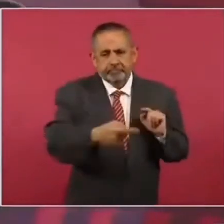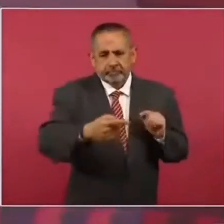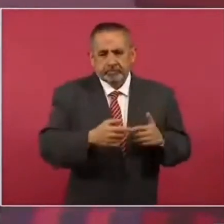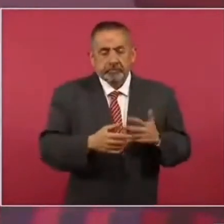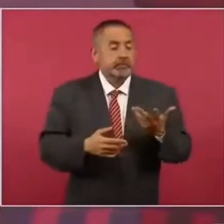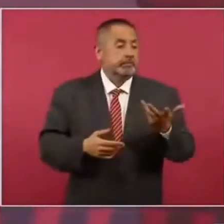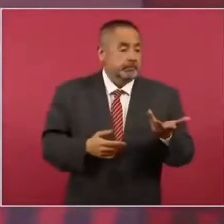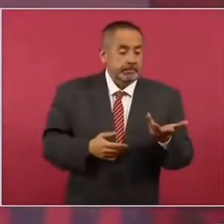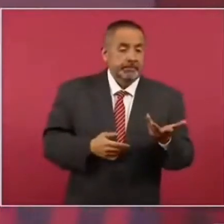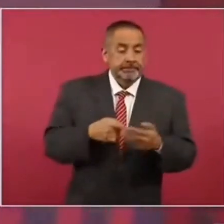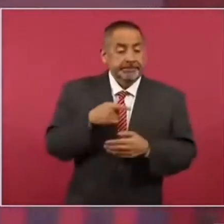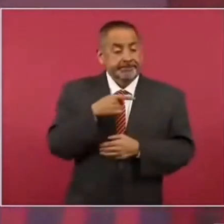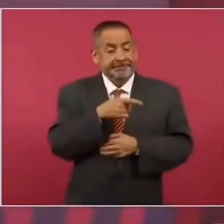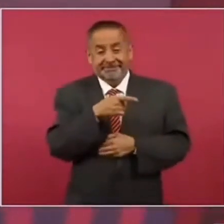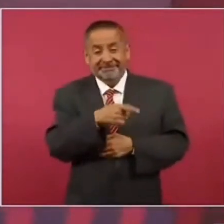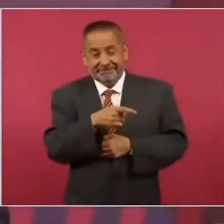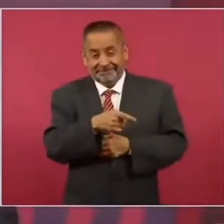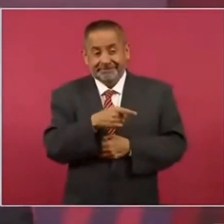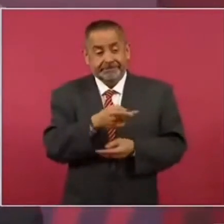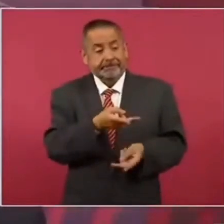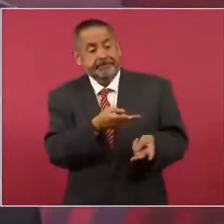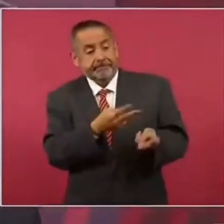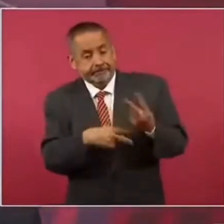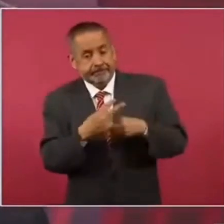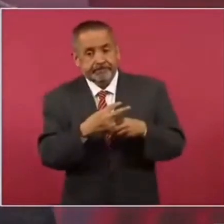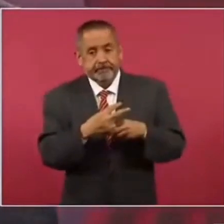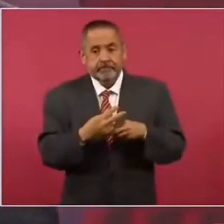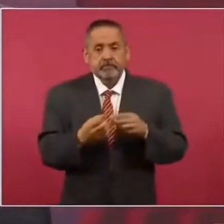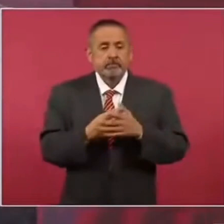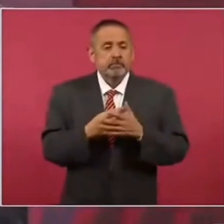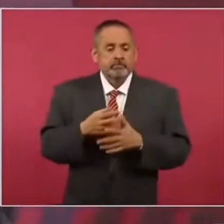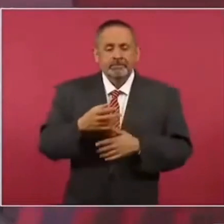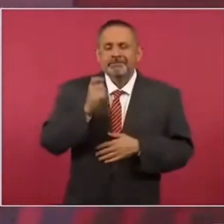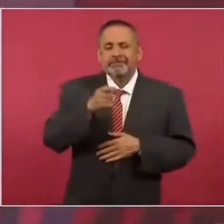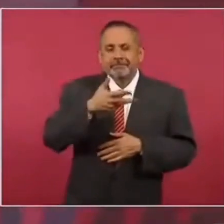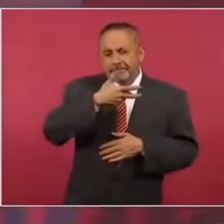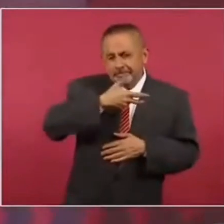ahí surgió el tapado,